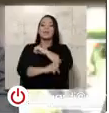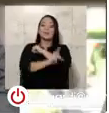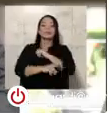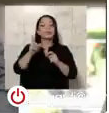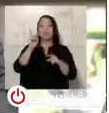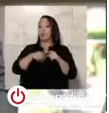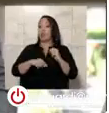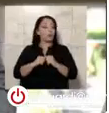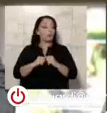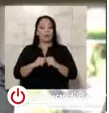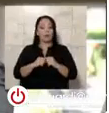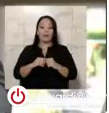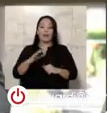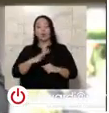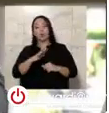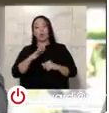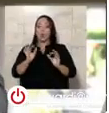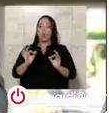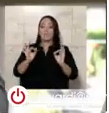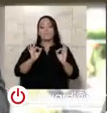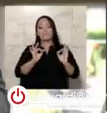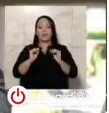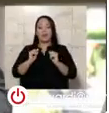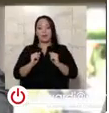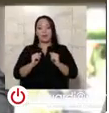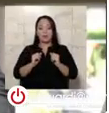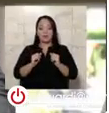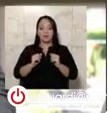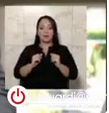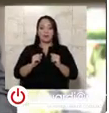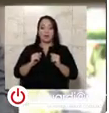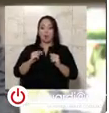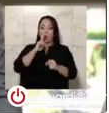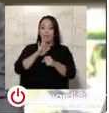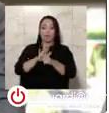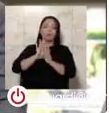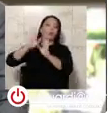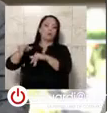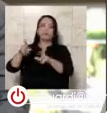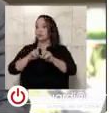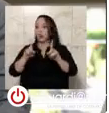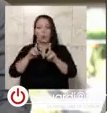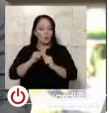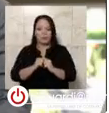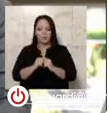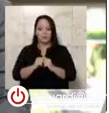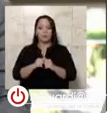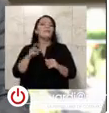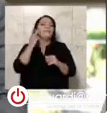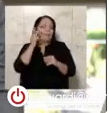el lujo de estar bien y de dejar el compromiso. Esto es similar a las personas que les dan